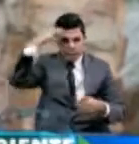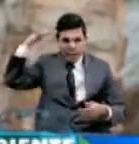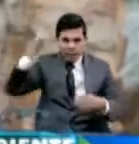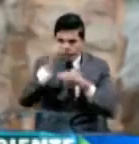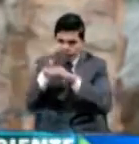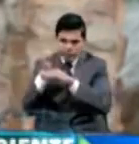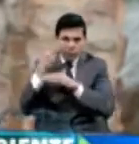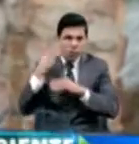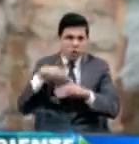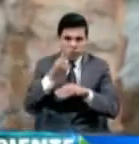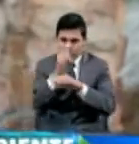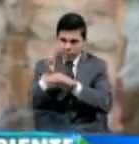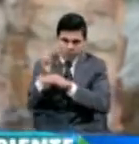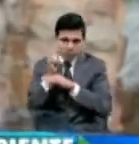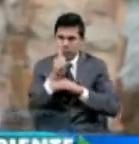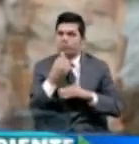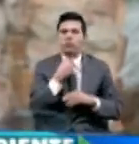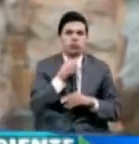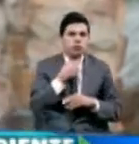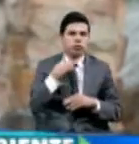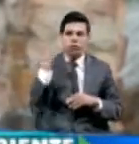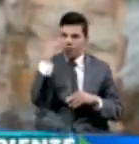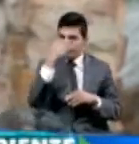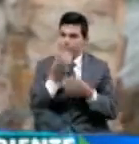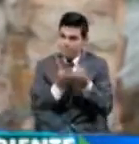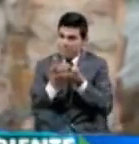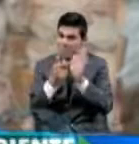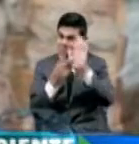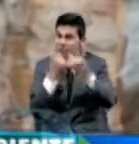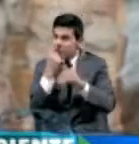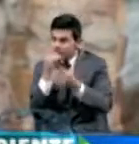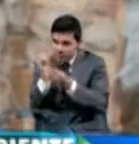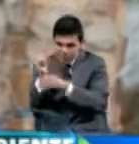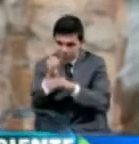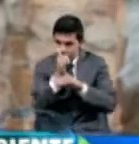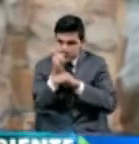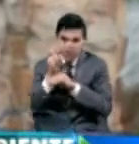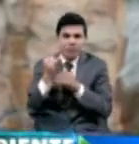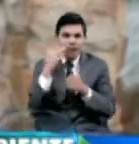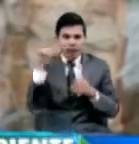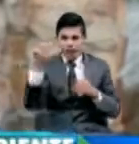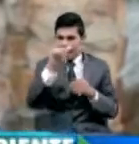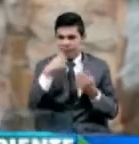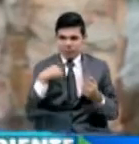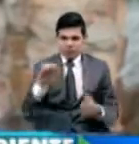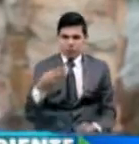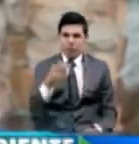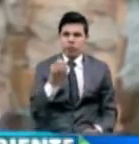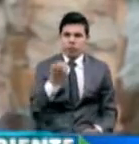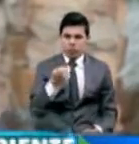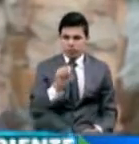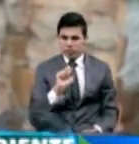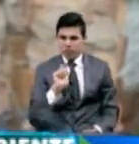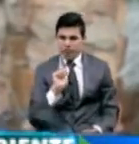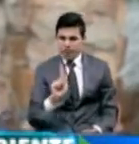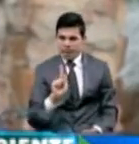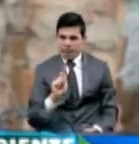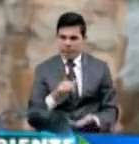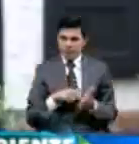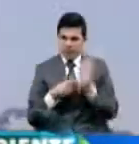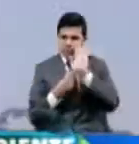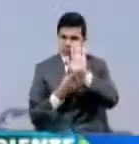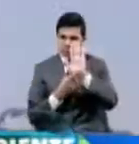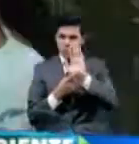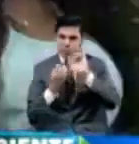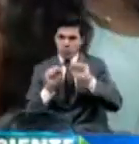2 días de grabación. Un video muy divertido, se lo recomiendo. Las Mujeres de Ahora, John F, así lo consiguen en YouTube, en mi canal, John F